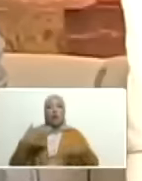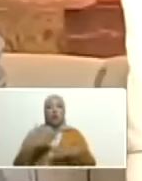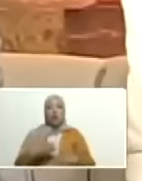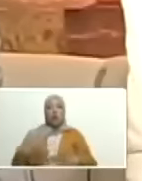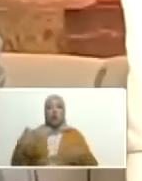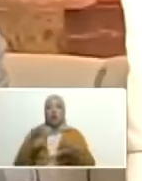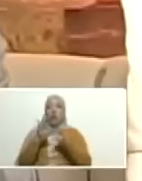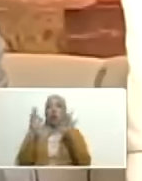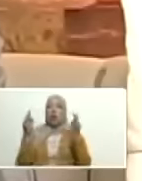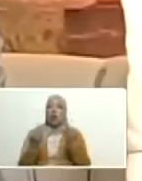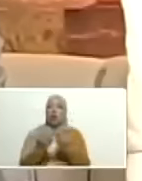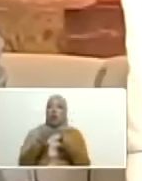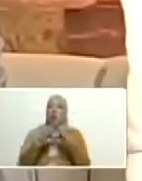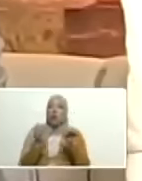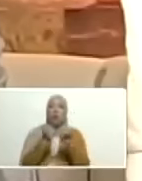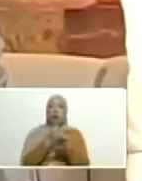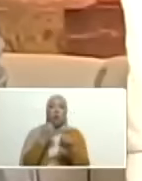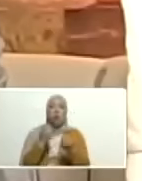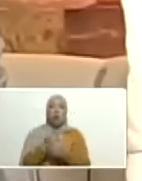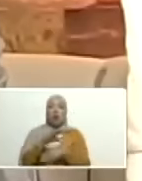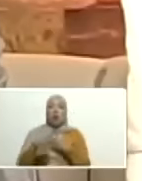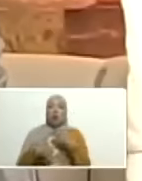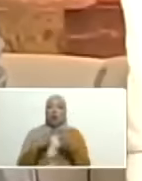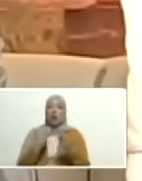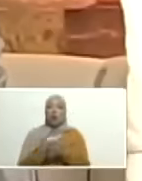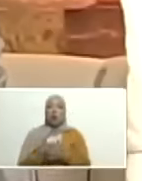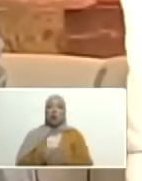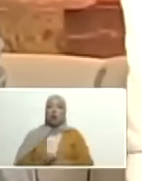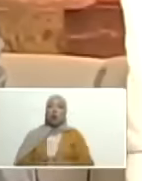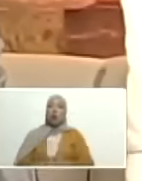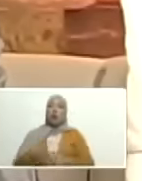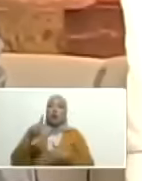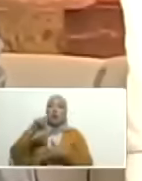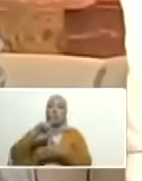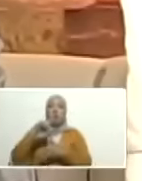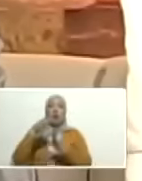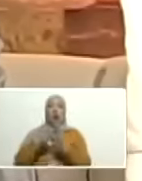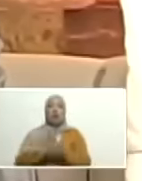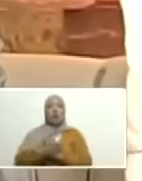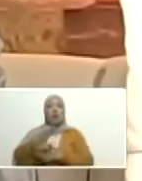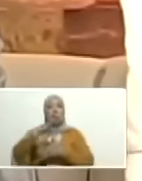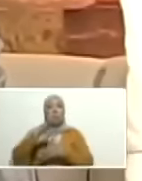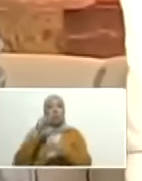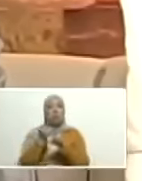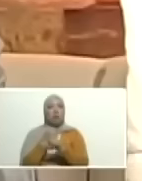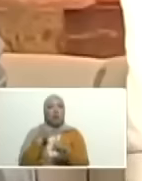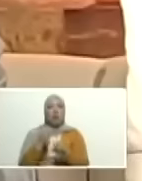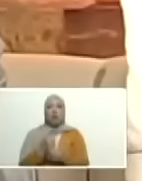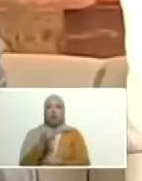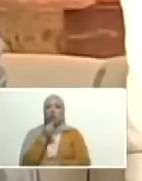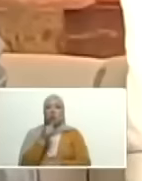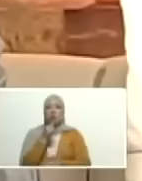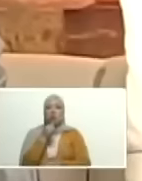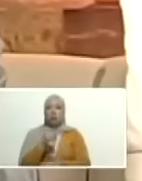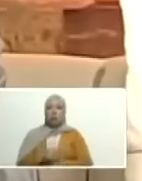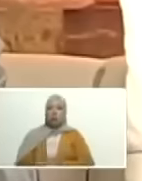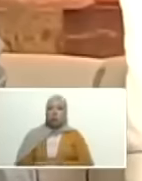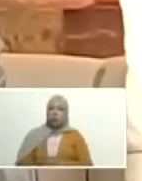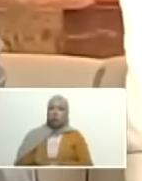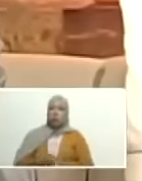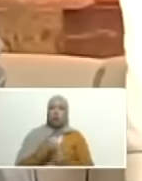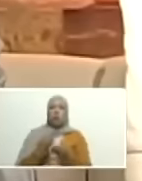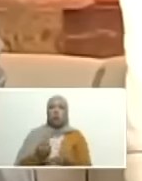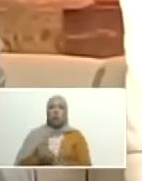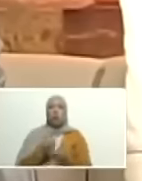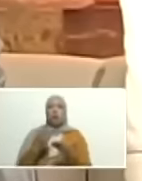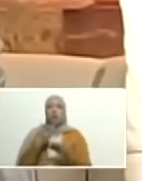hemisferio occidental, de todo el continente americano caribeño. Este es mi mensaje